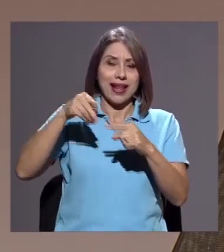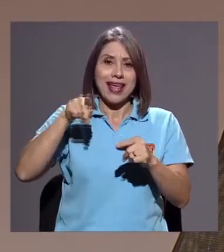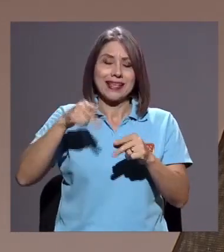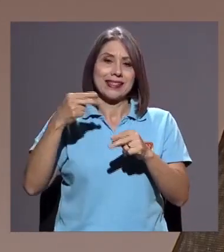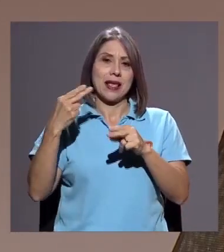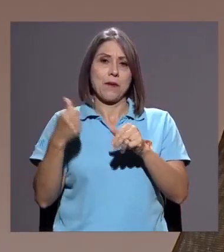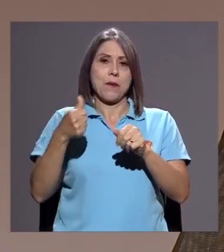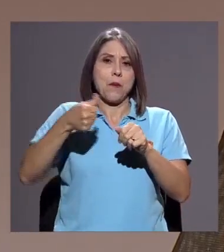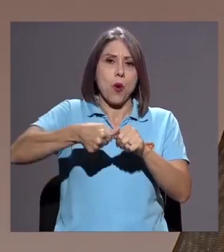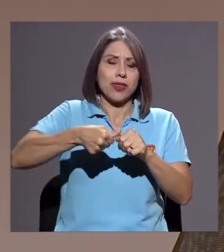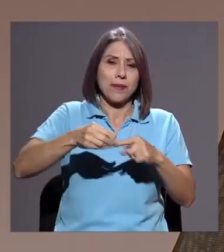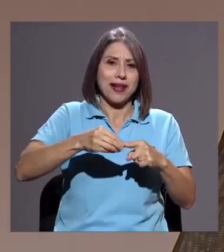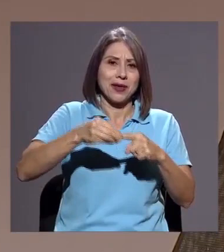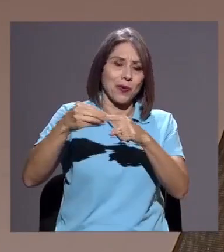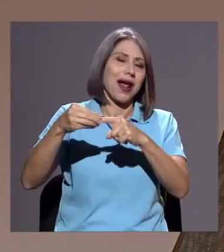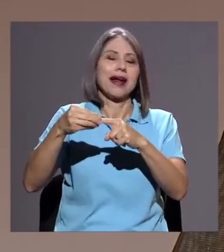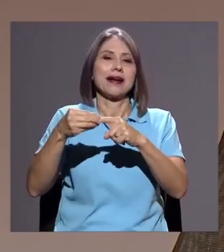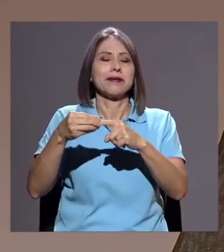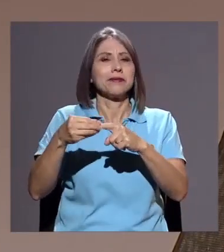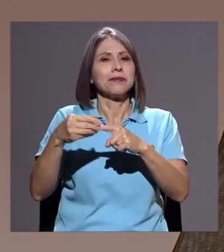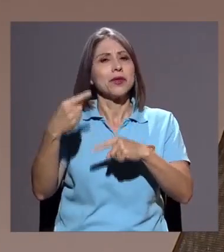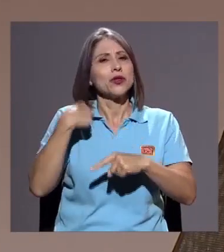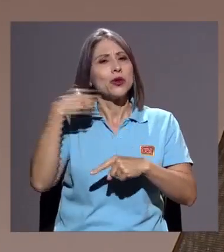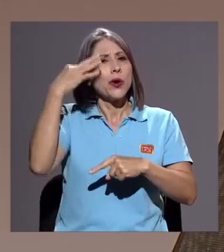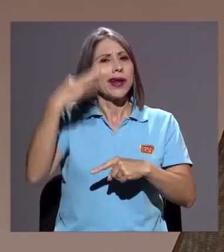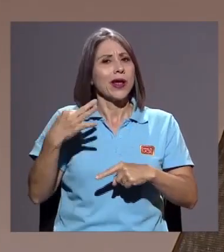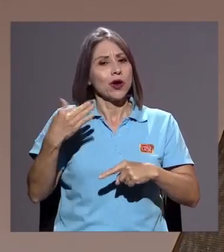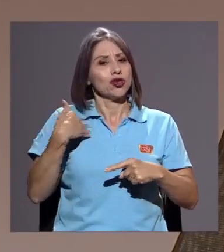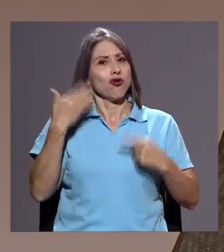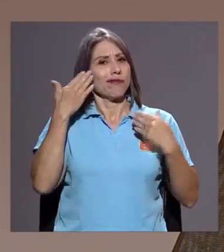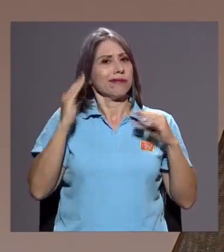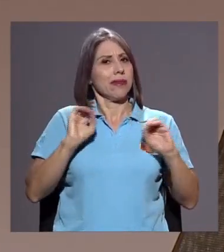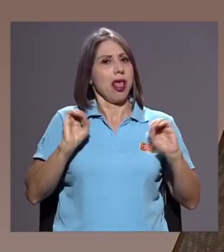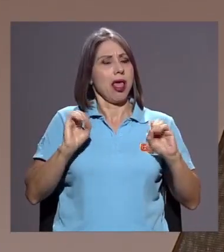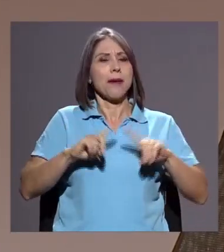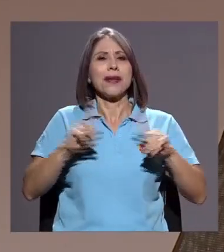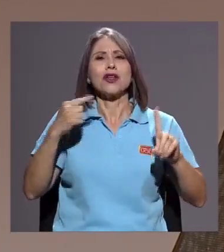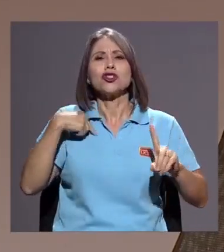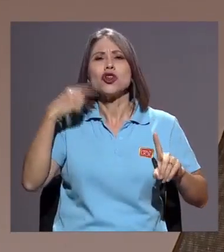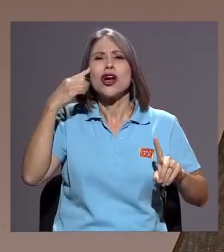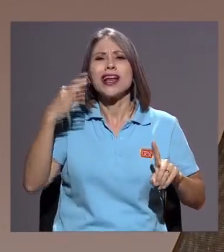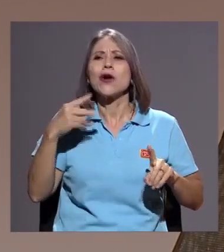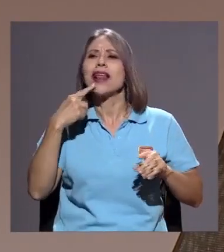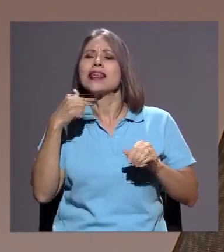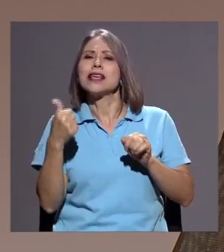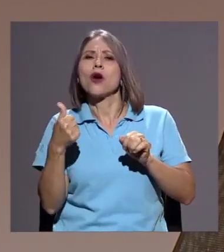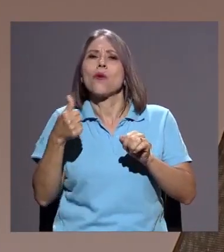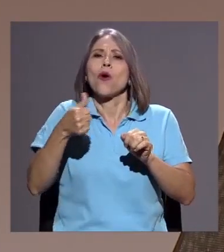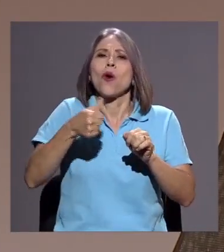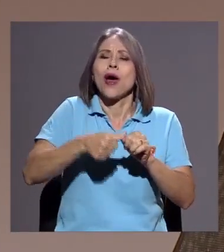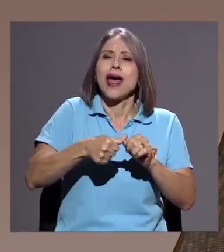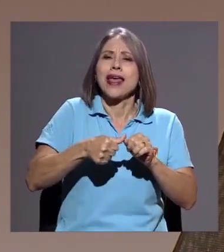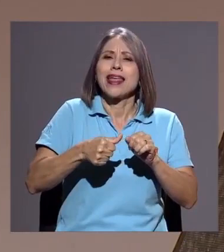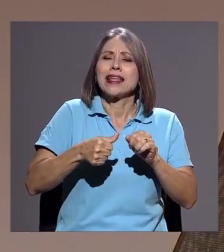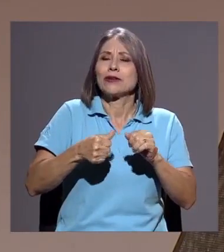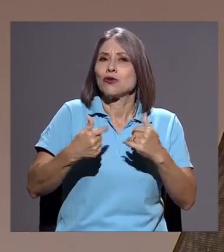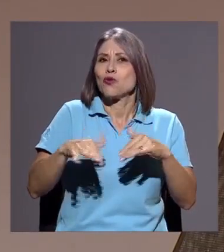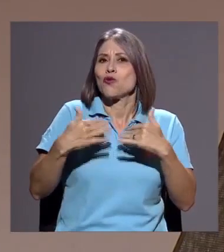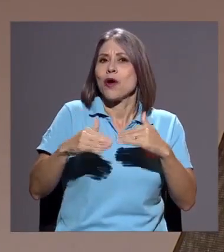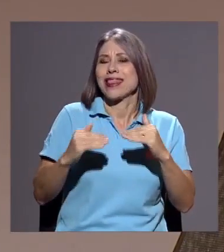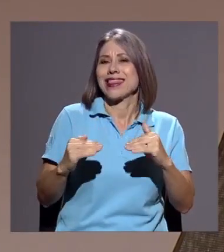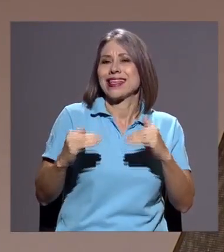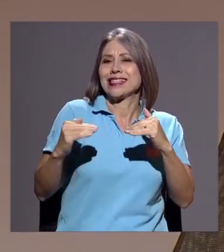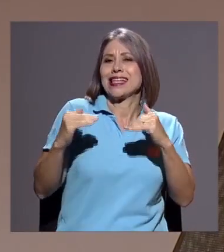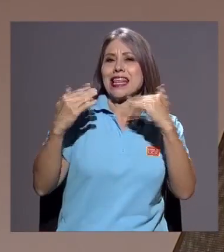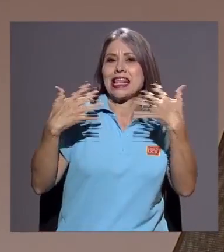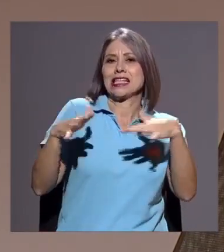yo creo que yo no lo conocí, pero entiendo que era distinguidísimo y por eso tenía el